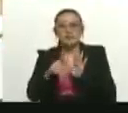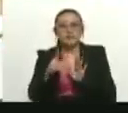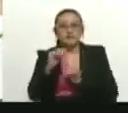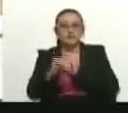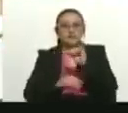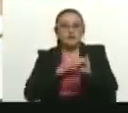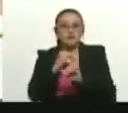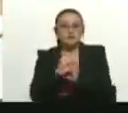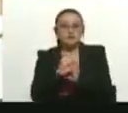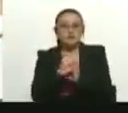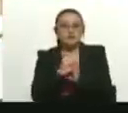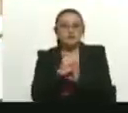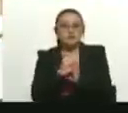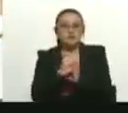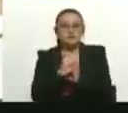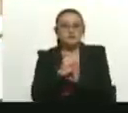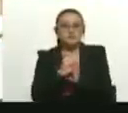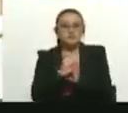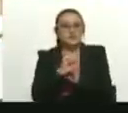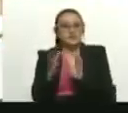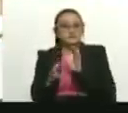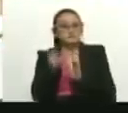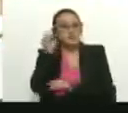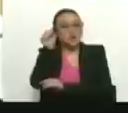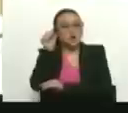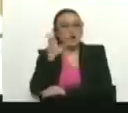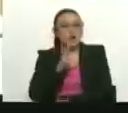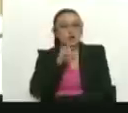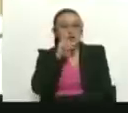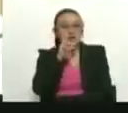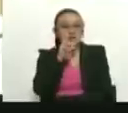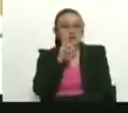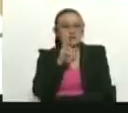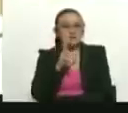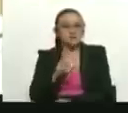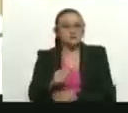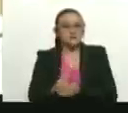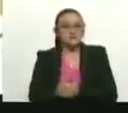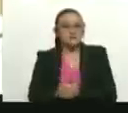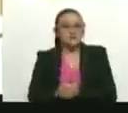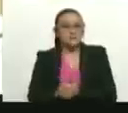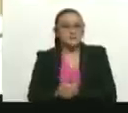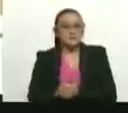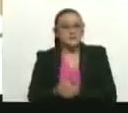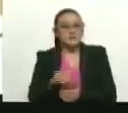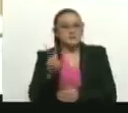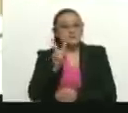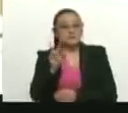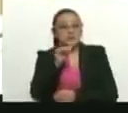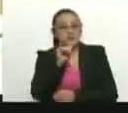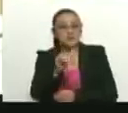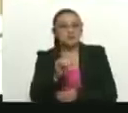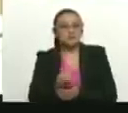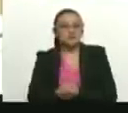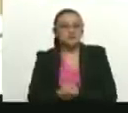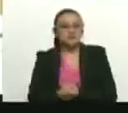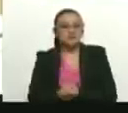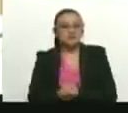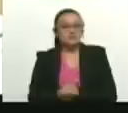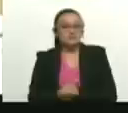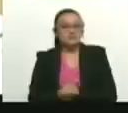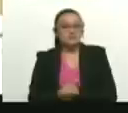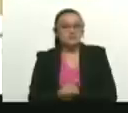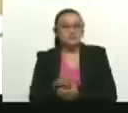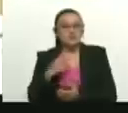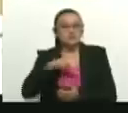internacional. Sencillamente es un saqueo terrible, horroroso, que Venezuela denuncia. Nosotros